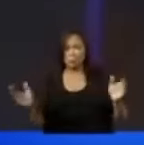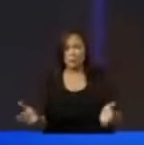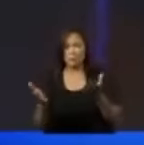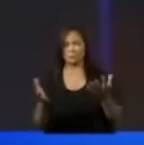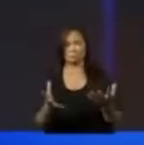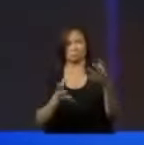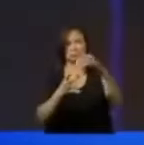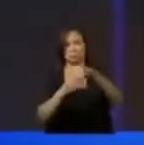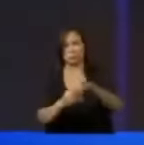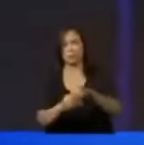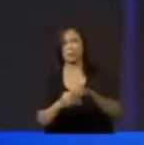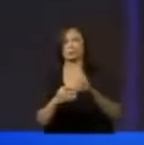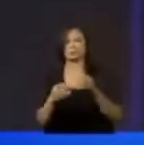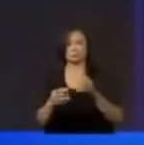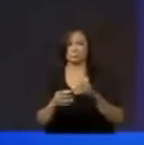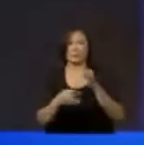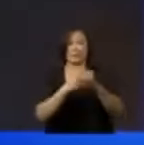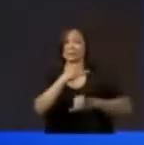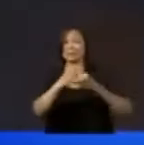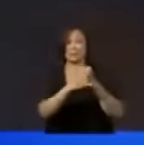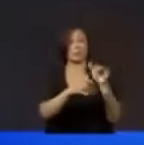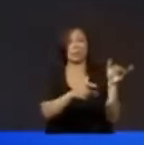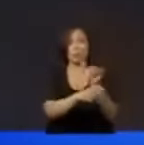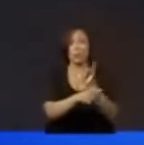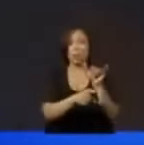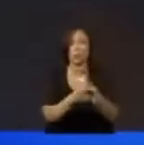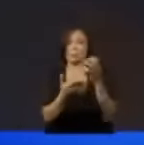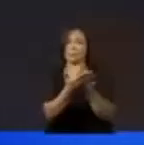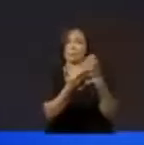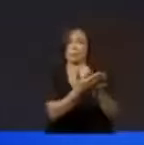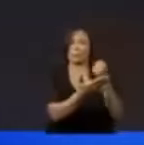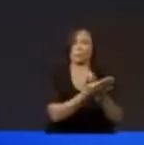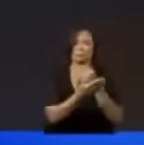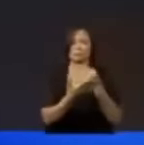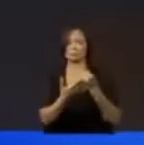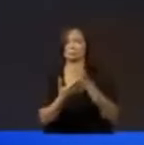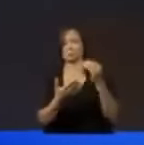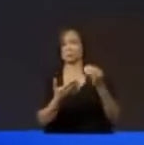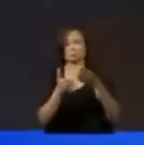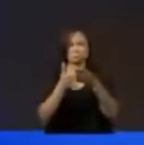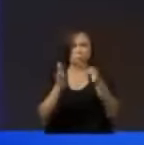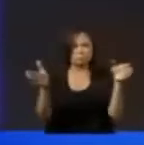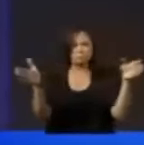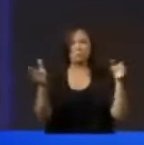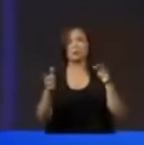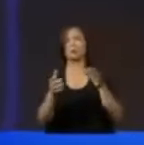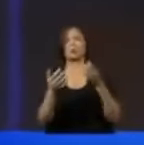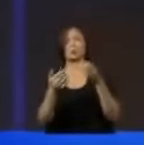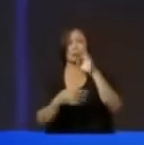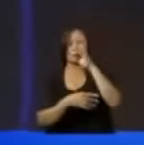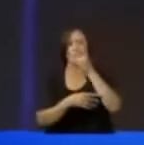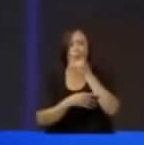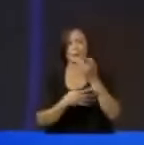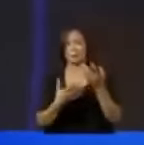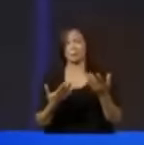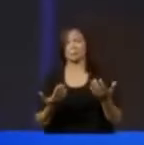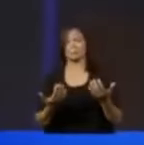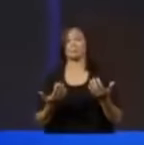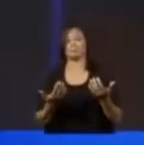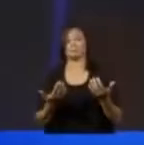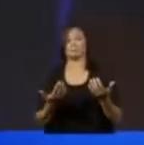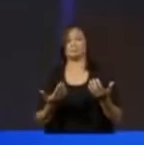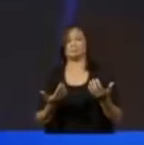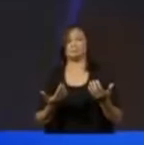podamos insertarnos en las dinámicas internacionales y aprovechar el gran mercado que se le abre ahora a la República